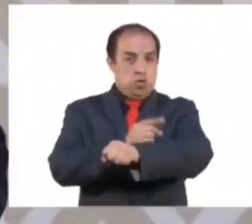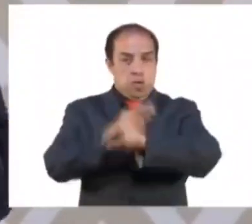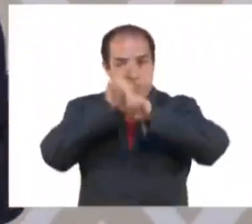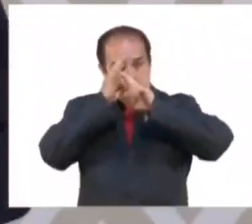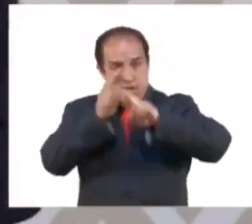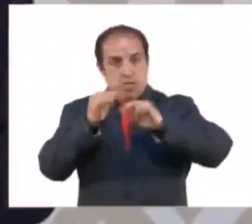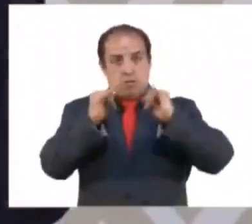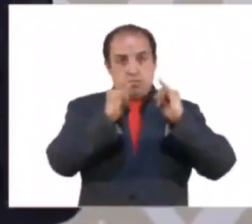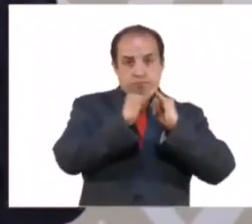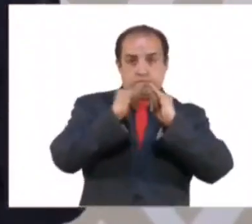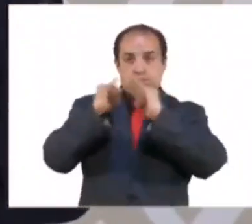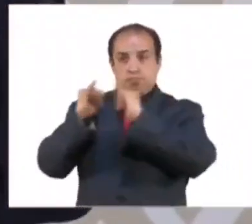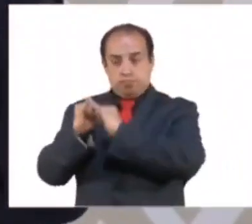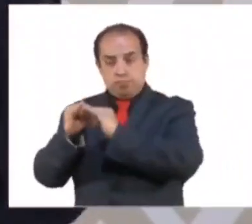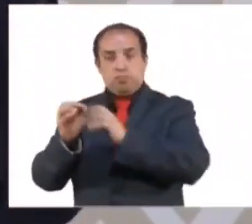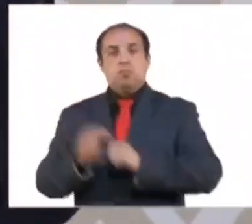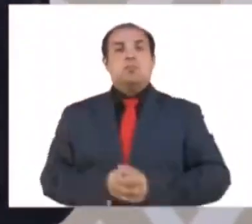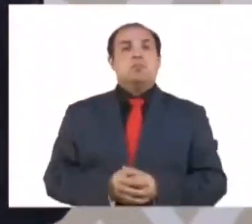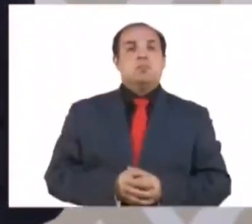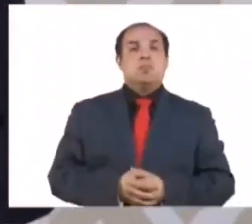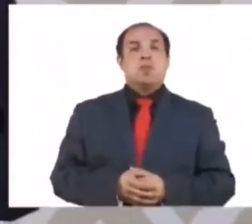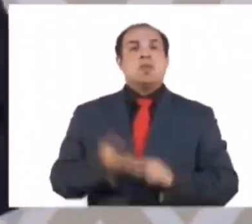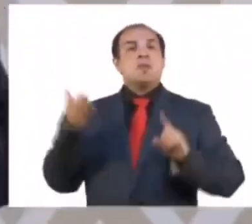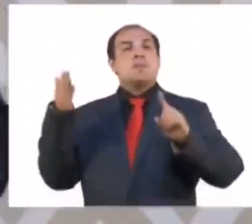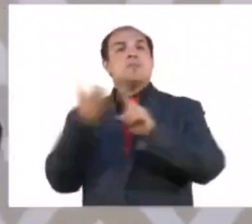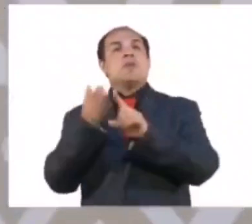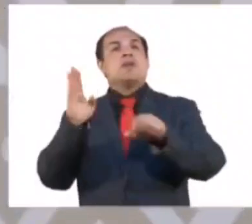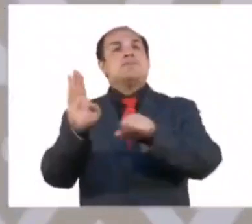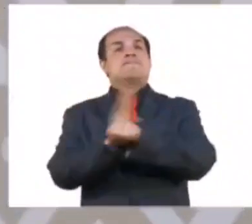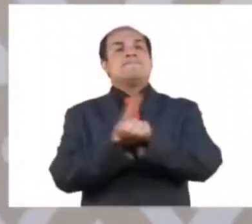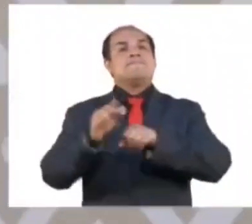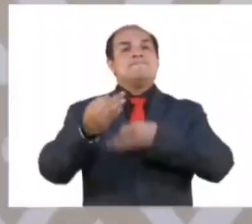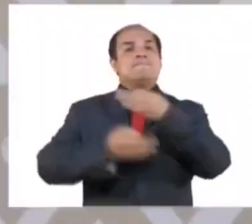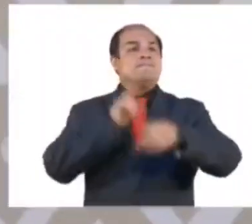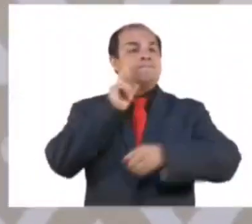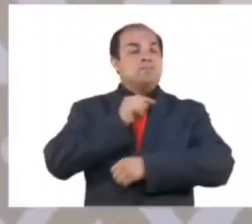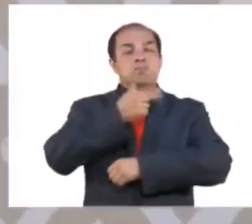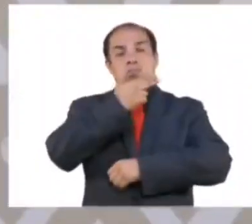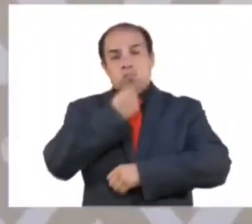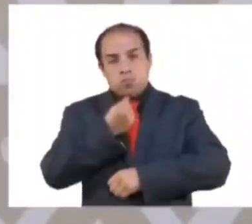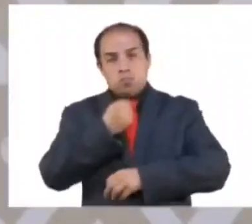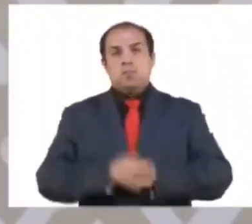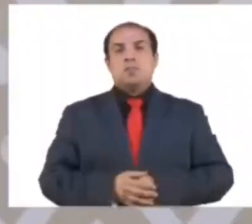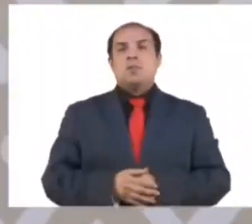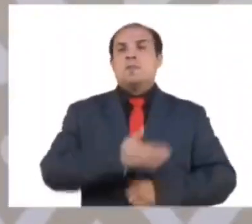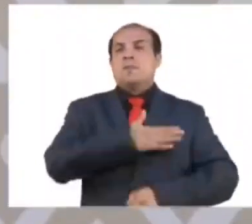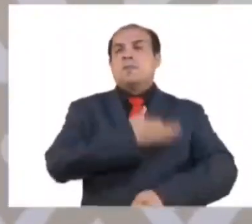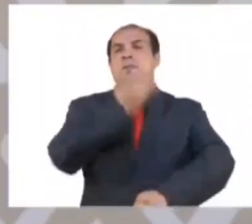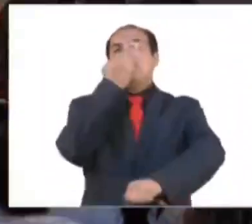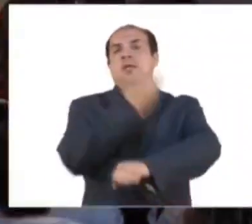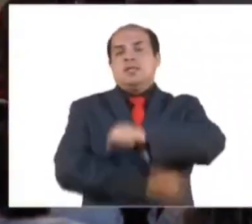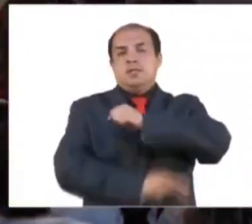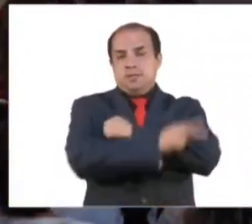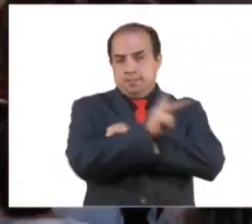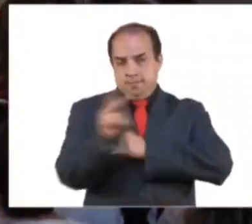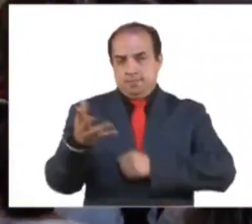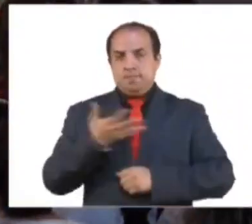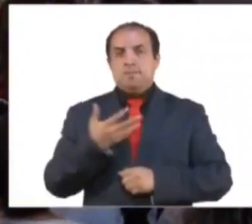institucional y respetuosa en beneficio de todas y todos. Que pasen muy buenas tardes.